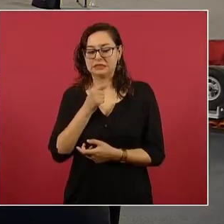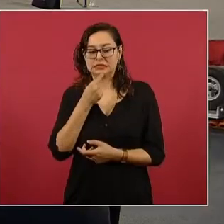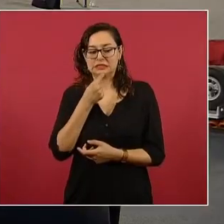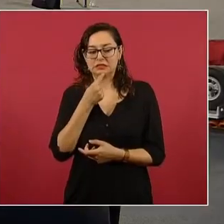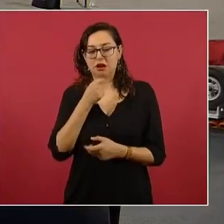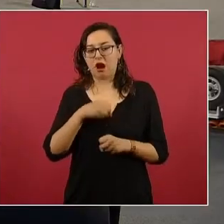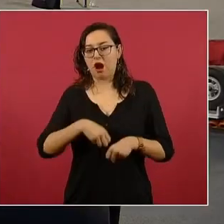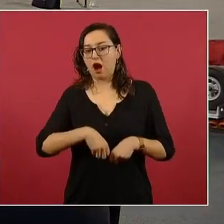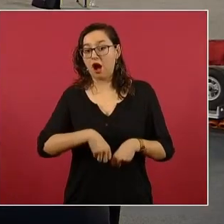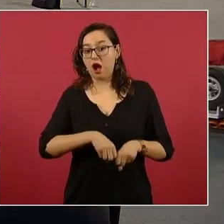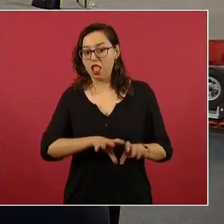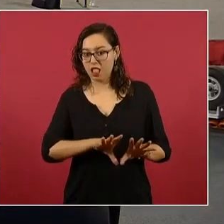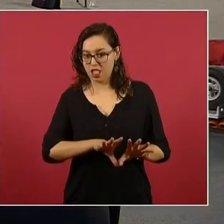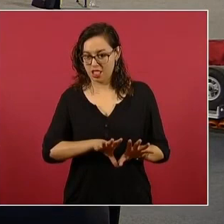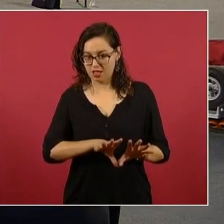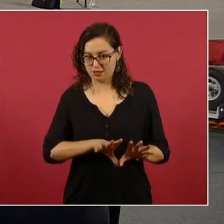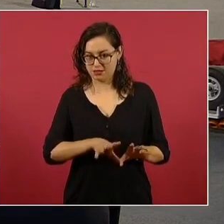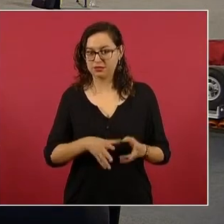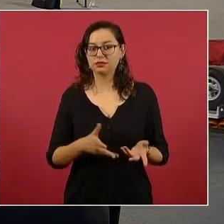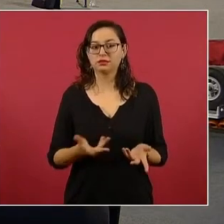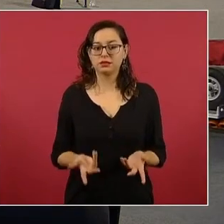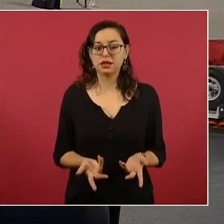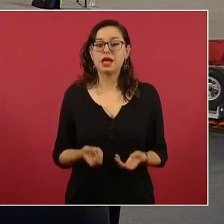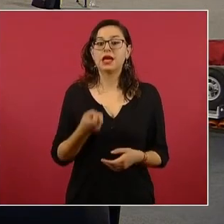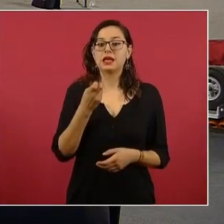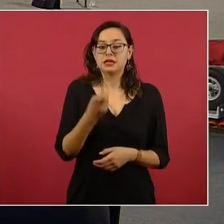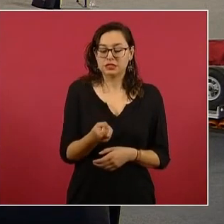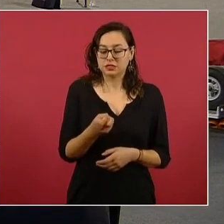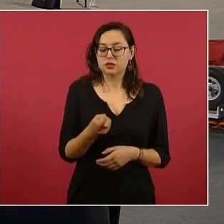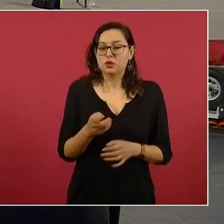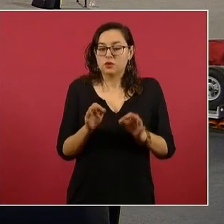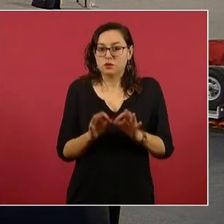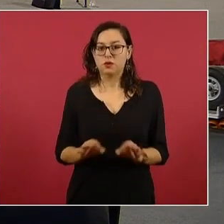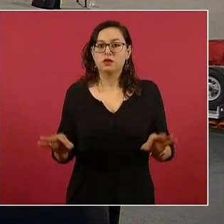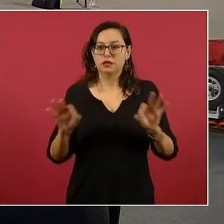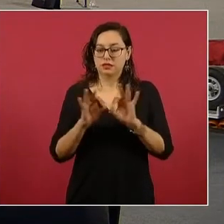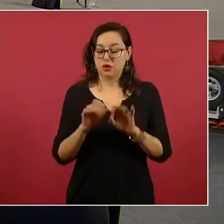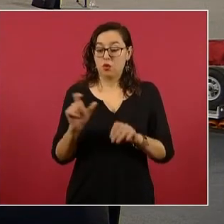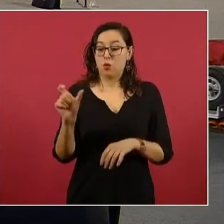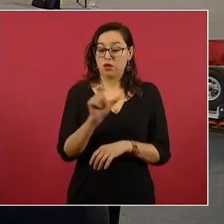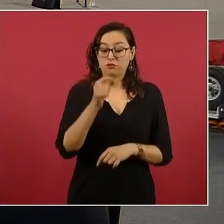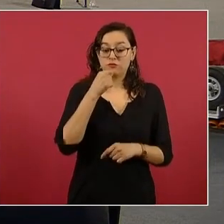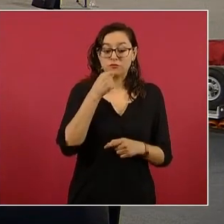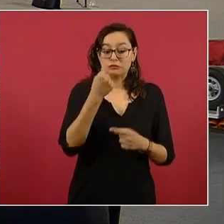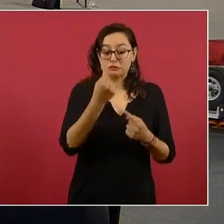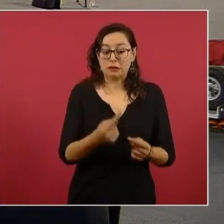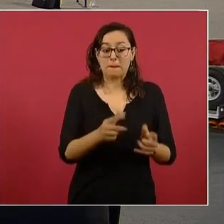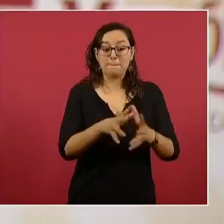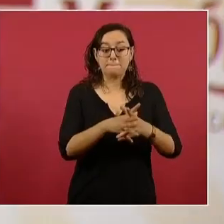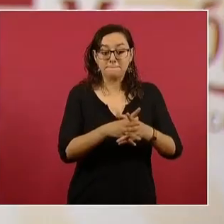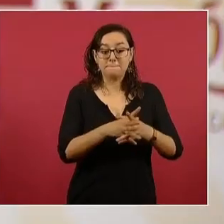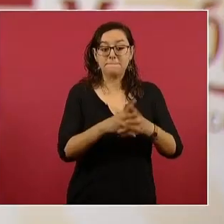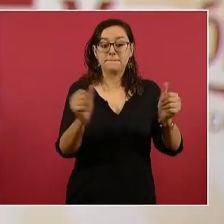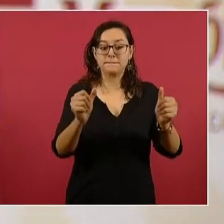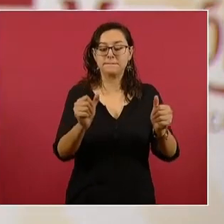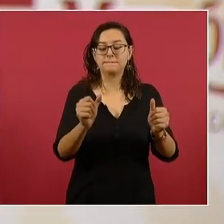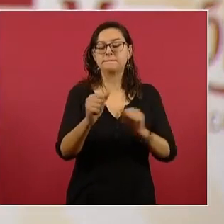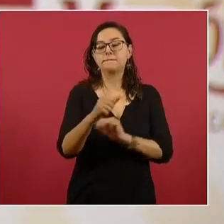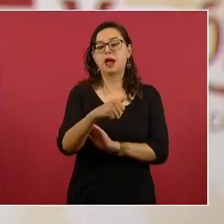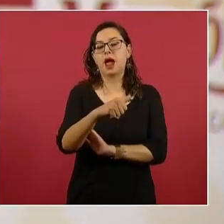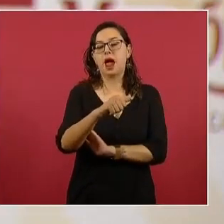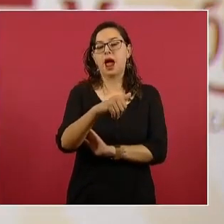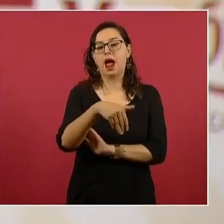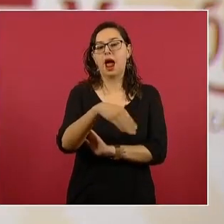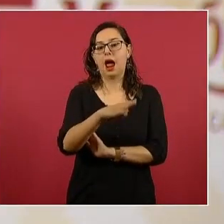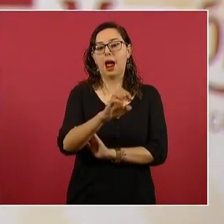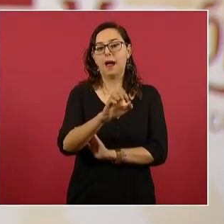fiscalías requiriendo que, además de la alerta Amber y la boleta de búsqueda, también se reporte la